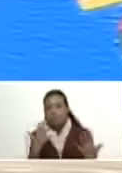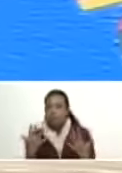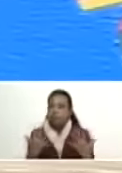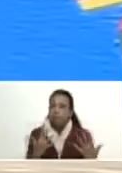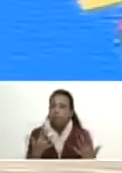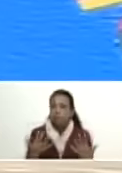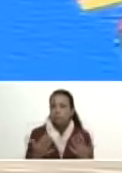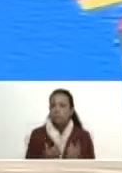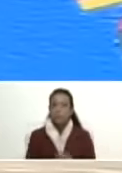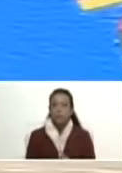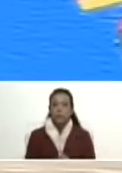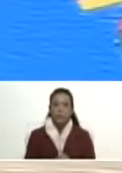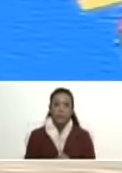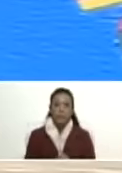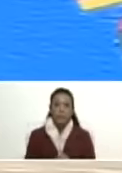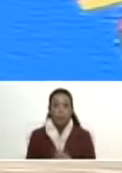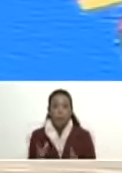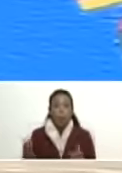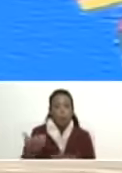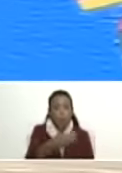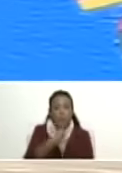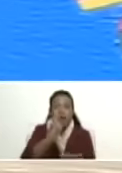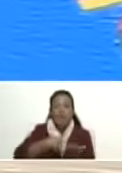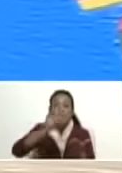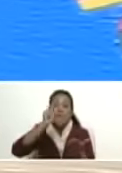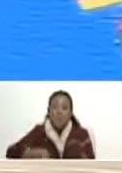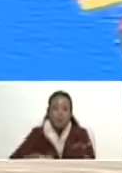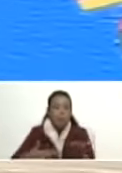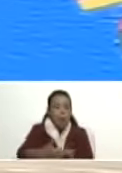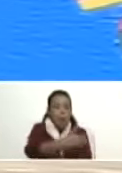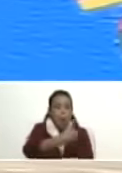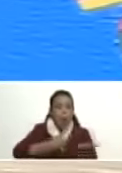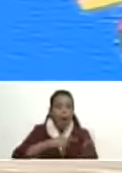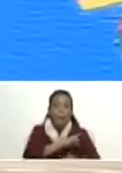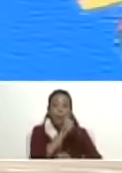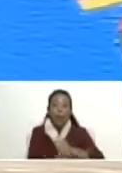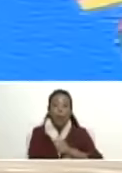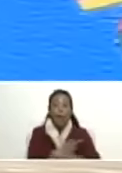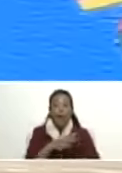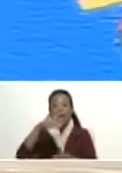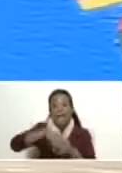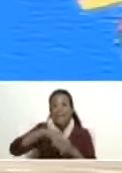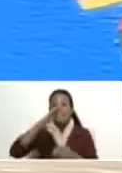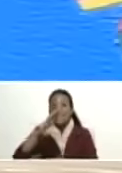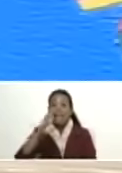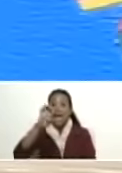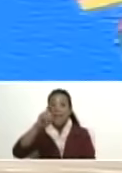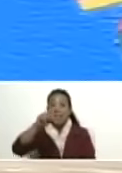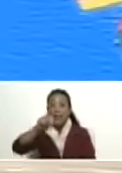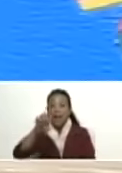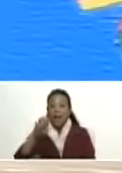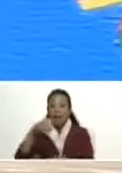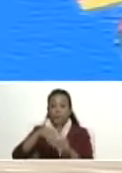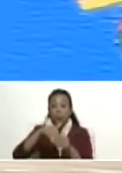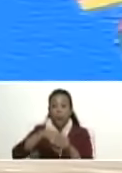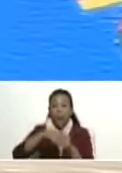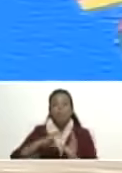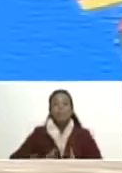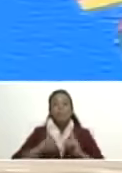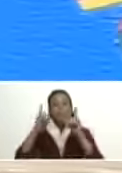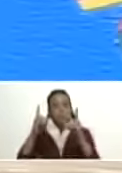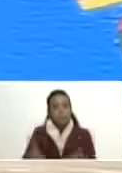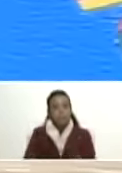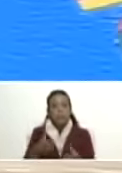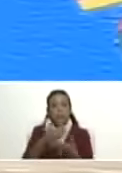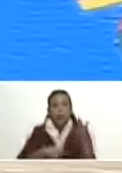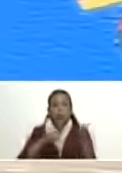de recolección de firmas, el Poder Electoral para entonces, doctor Elibes Amoroso, decidió